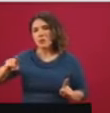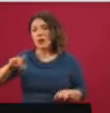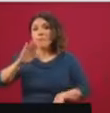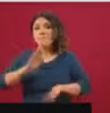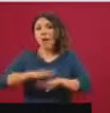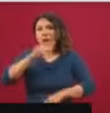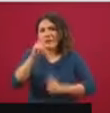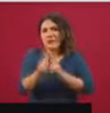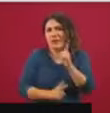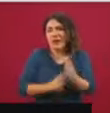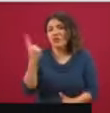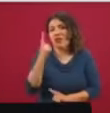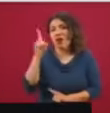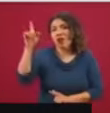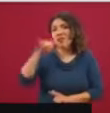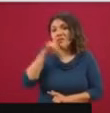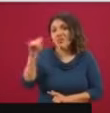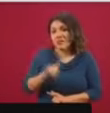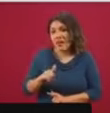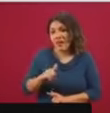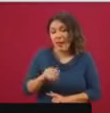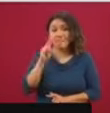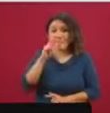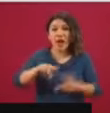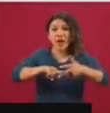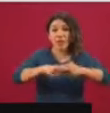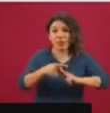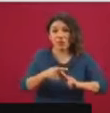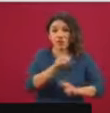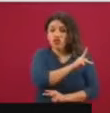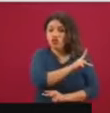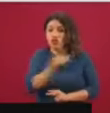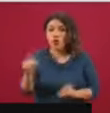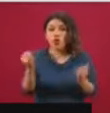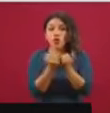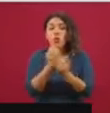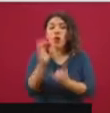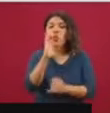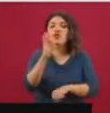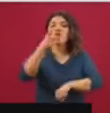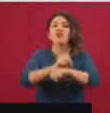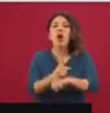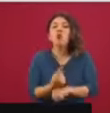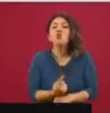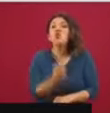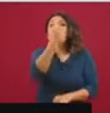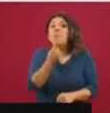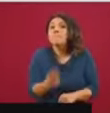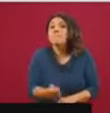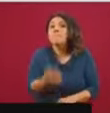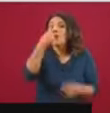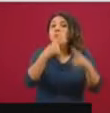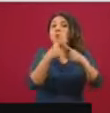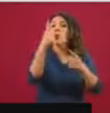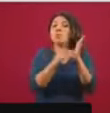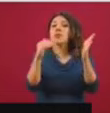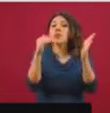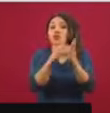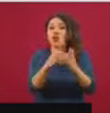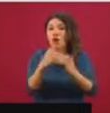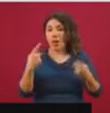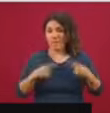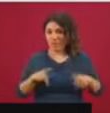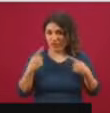comparemos por ejemplo el inicio todos los países están alineados a cuando alcanzaron un caso por millón de habitantes